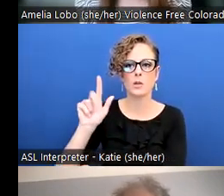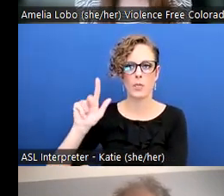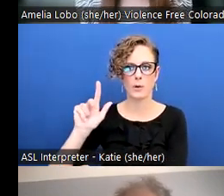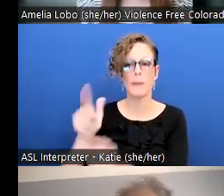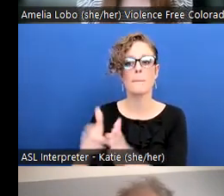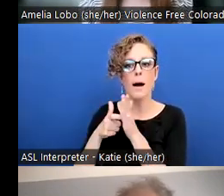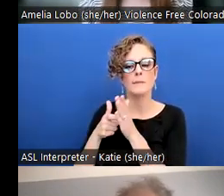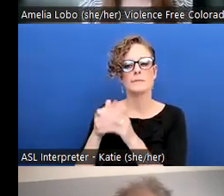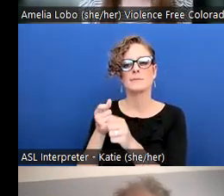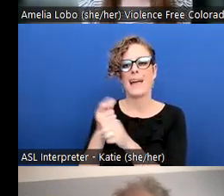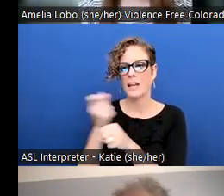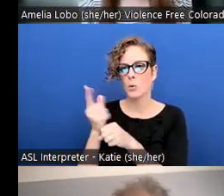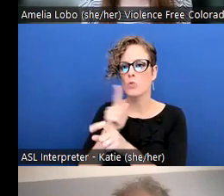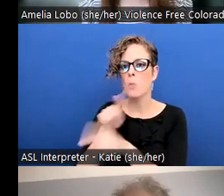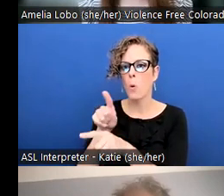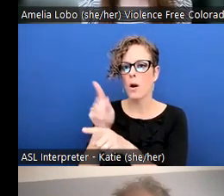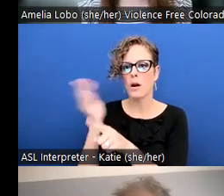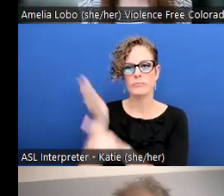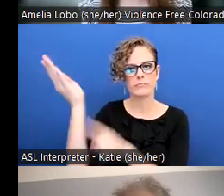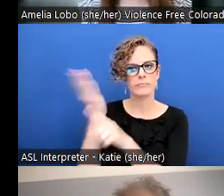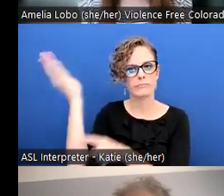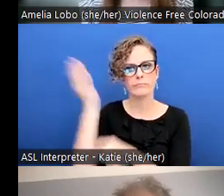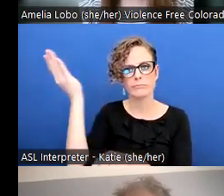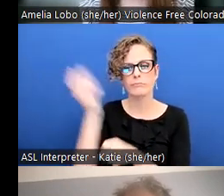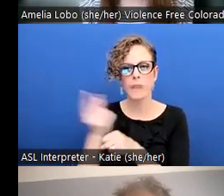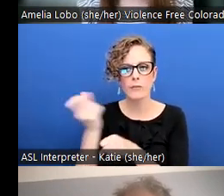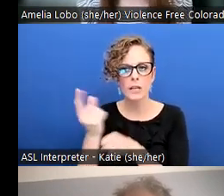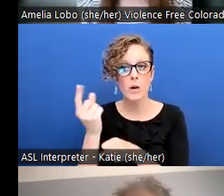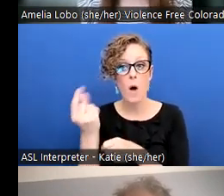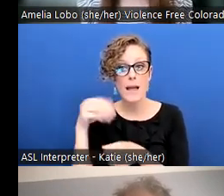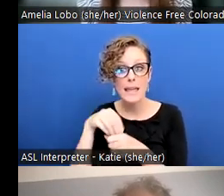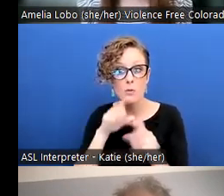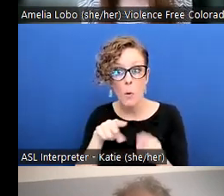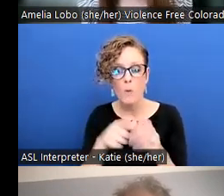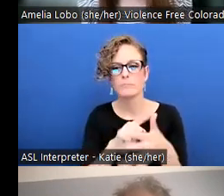datos y expedir un informe anual